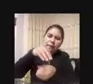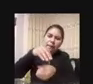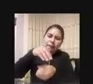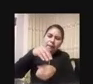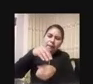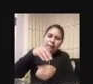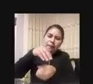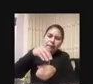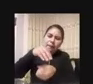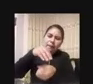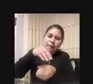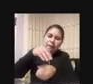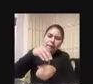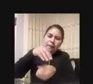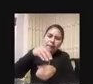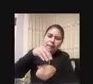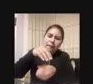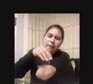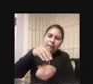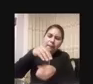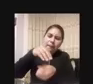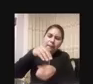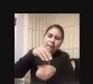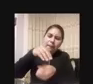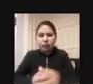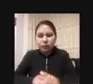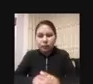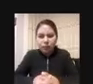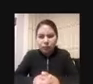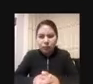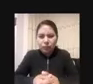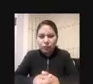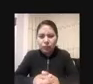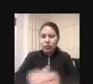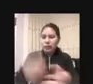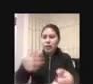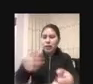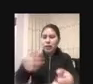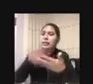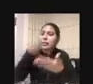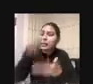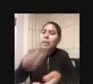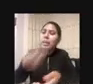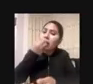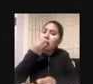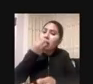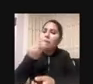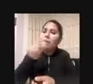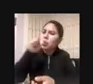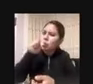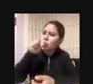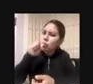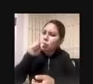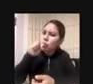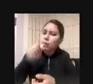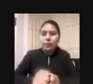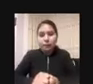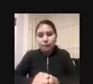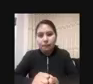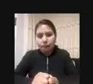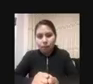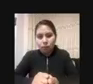masticarlo. Entonces, si lo ponemos en la boca, el niño va a chupar. Lo que queremos es mover su mandíbula y ayudarle a masticar. Si hacemos esto